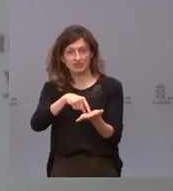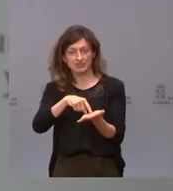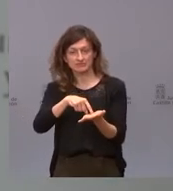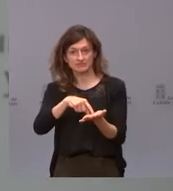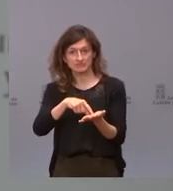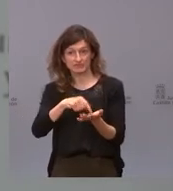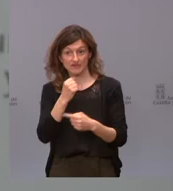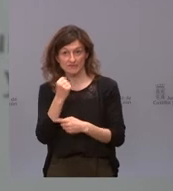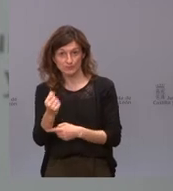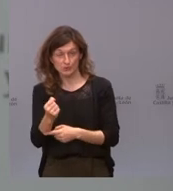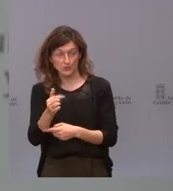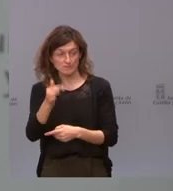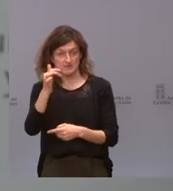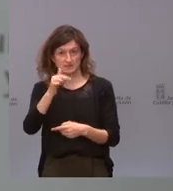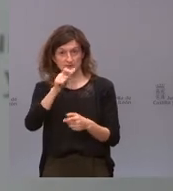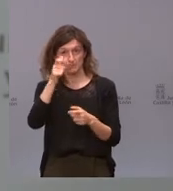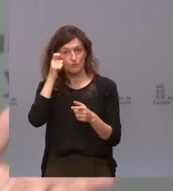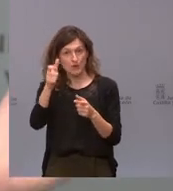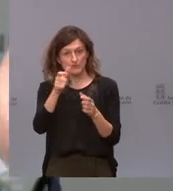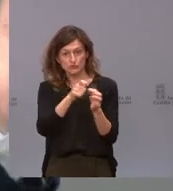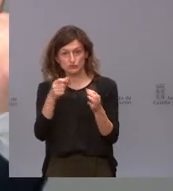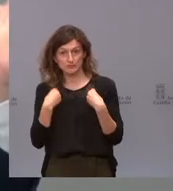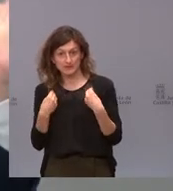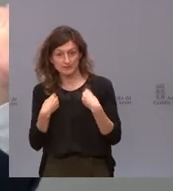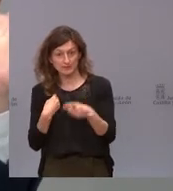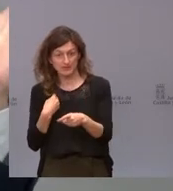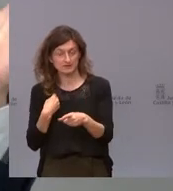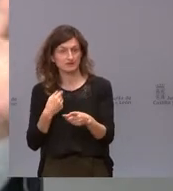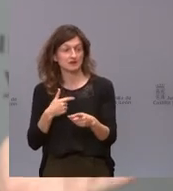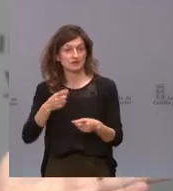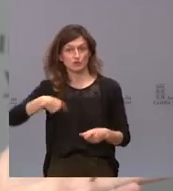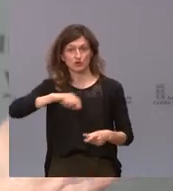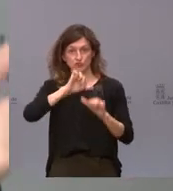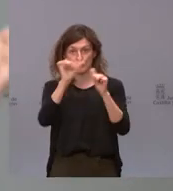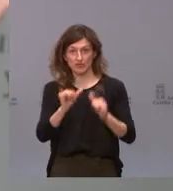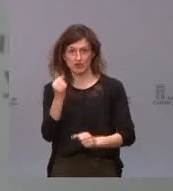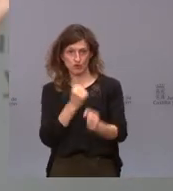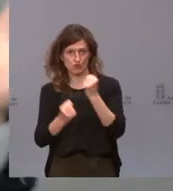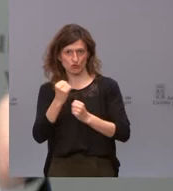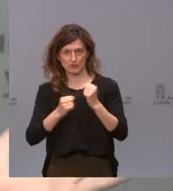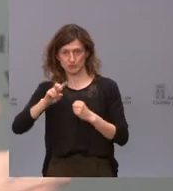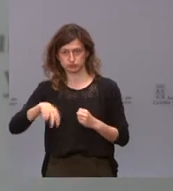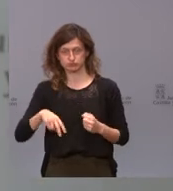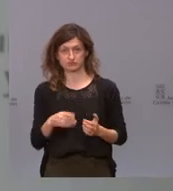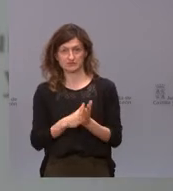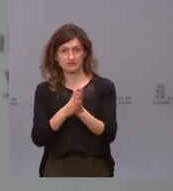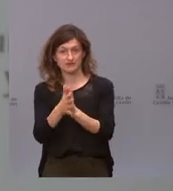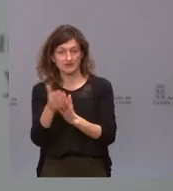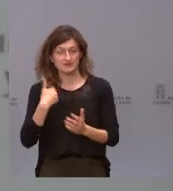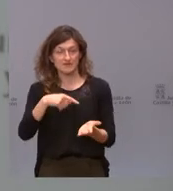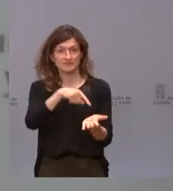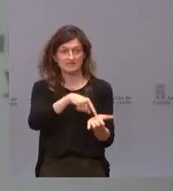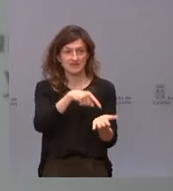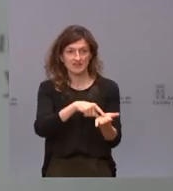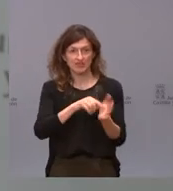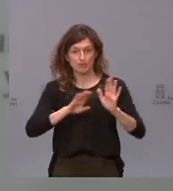para las personas que viven en el mundo rural este es nuestro nuestro modelo económico lo hemos definido fiscalidad